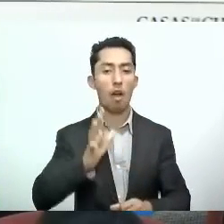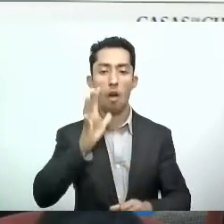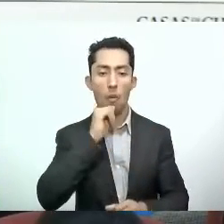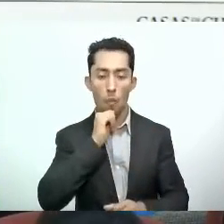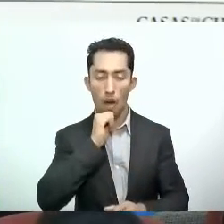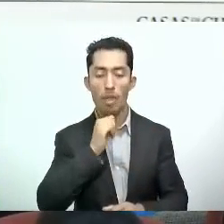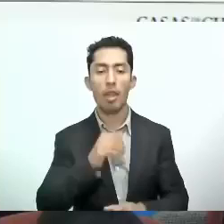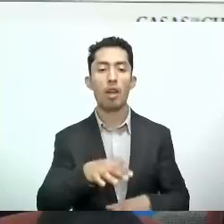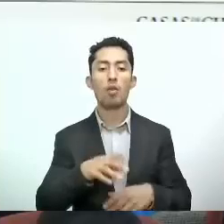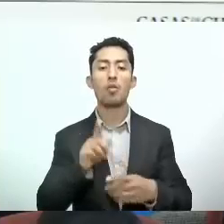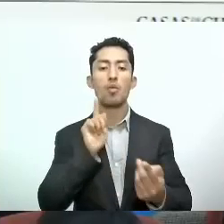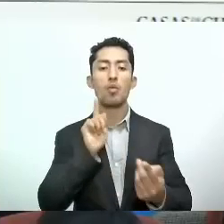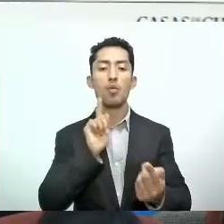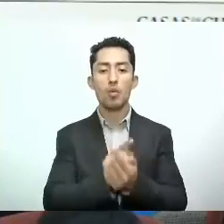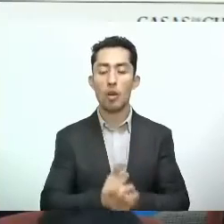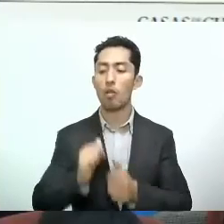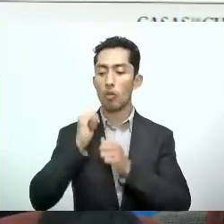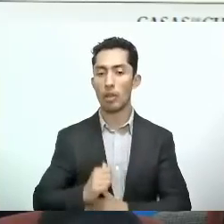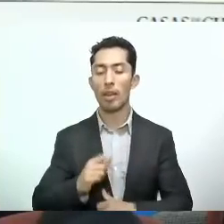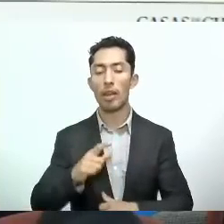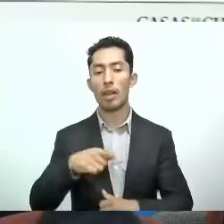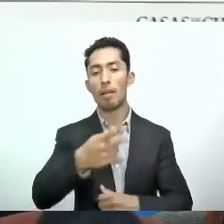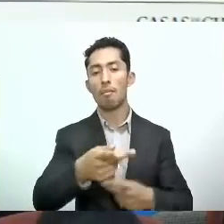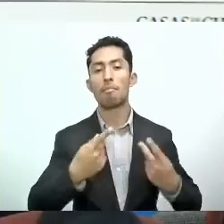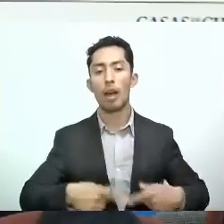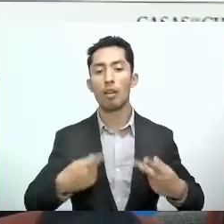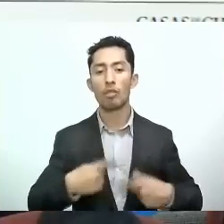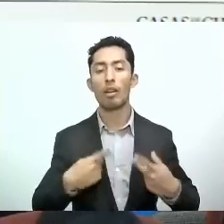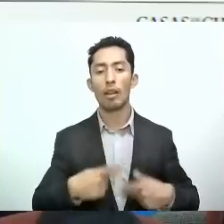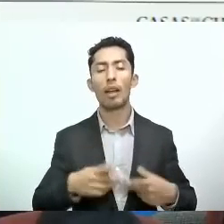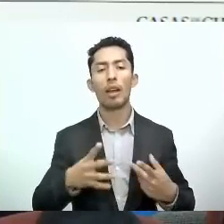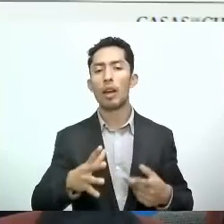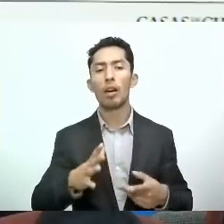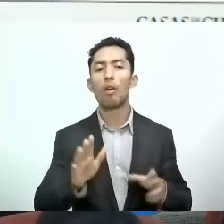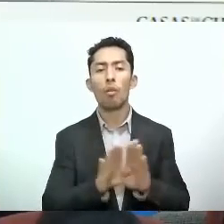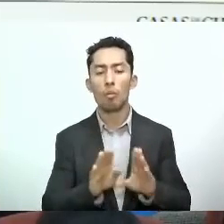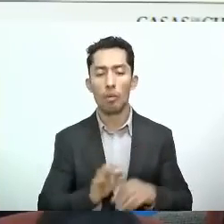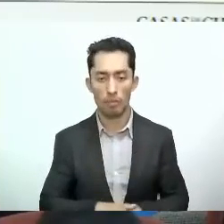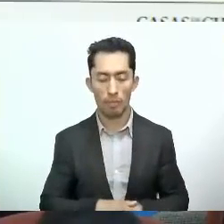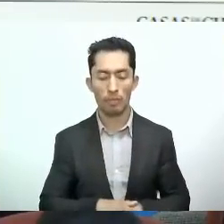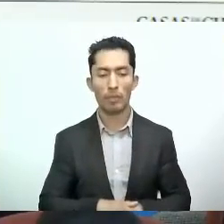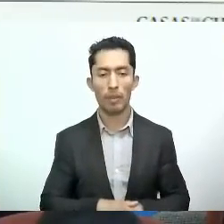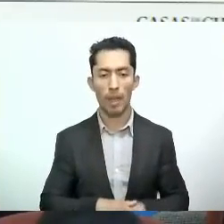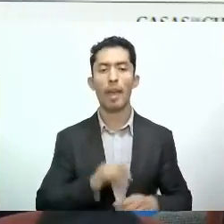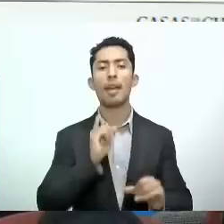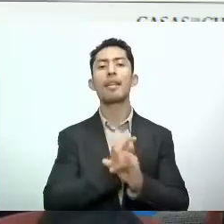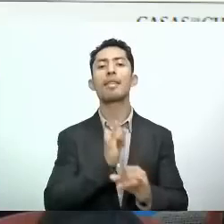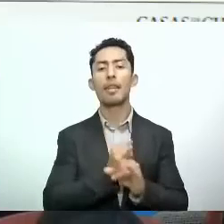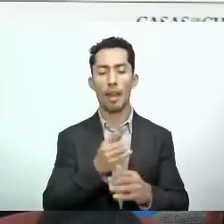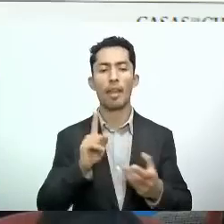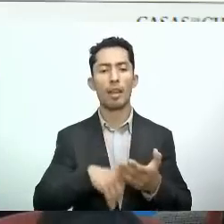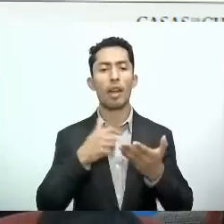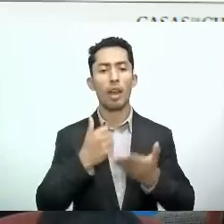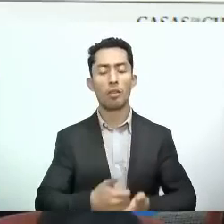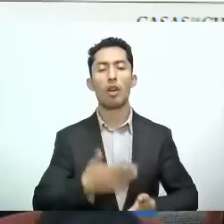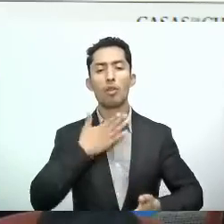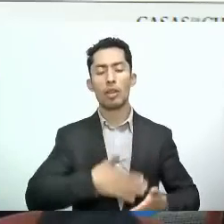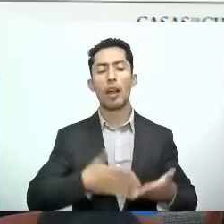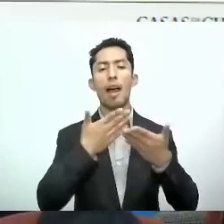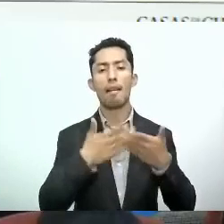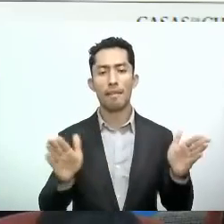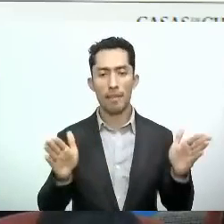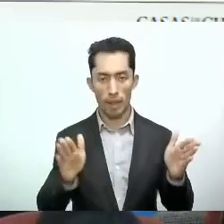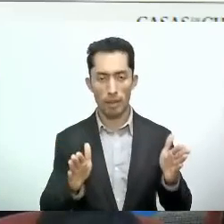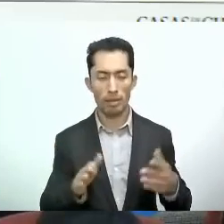entre autoridades y personas? ¿Cómo implementar esquemas digitales en el marco de la justicia abierta? Y